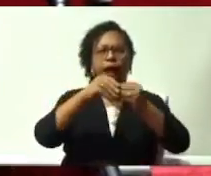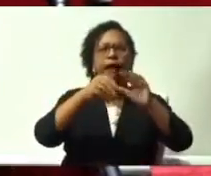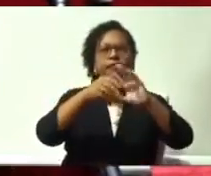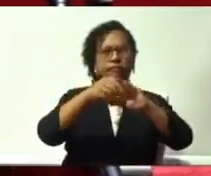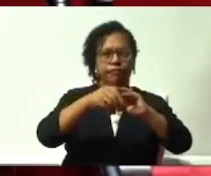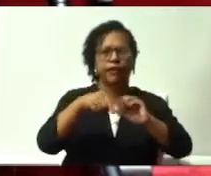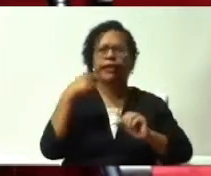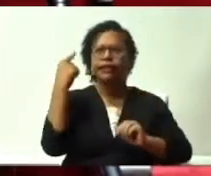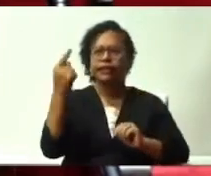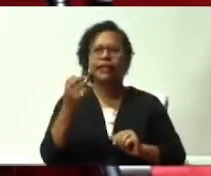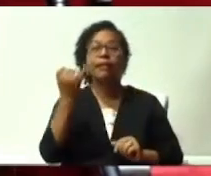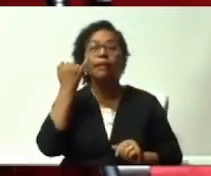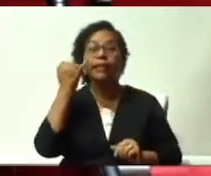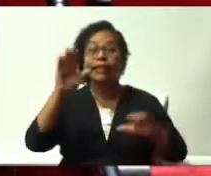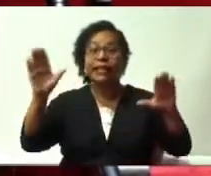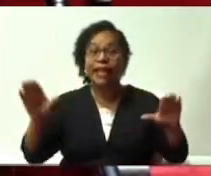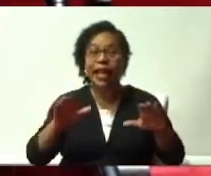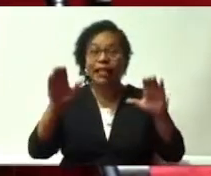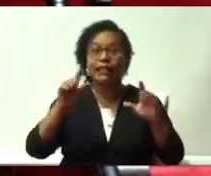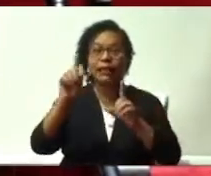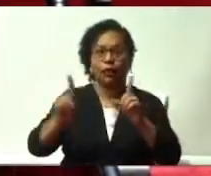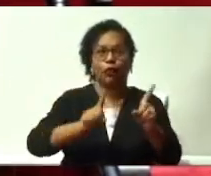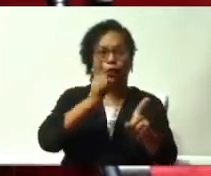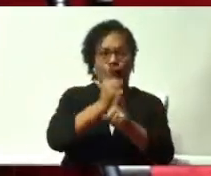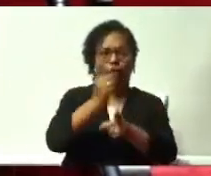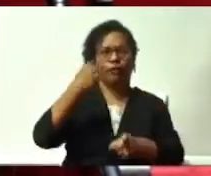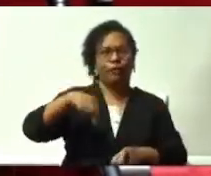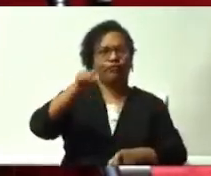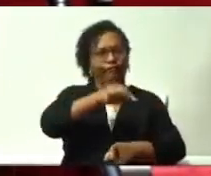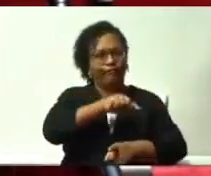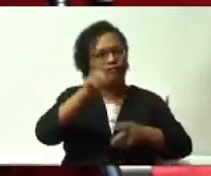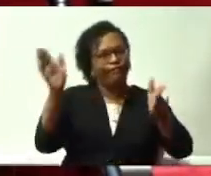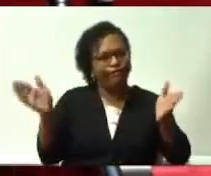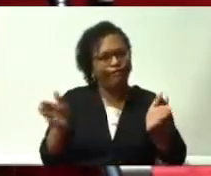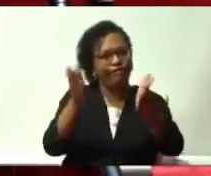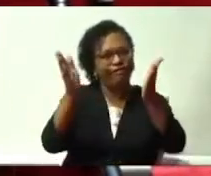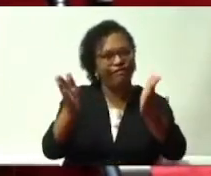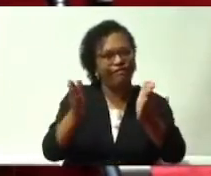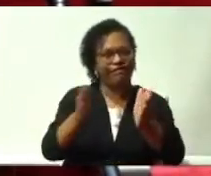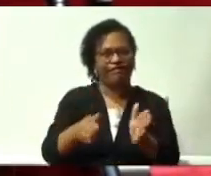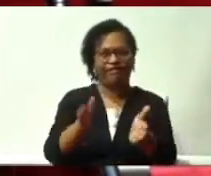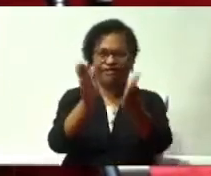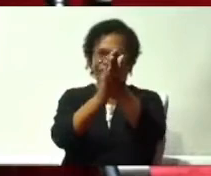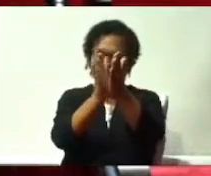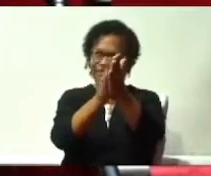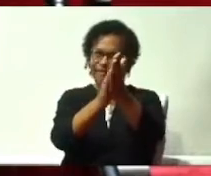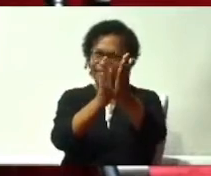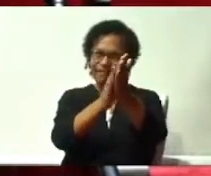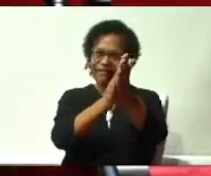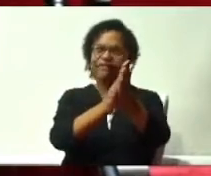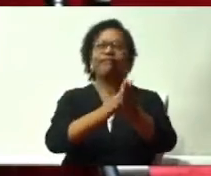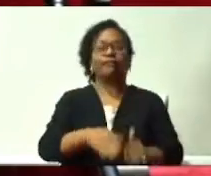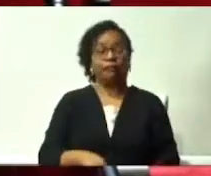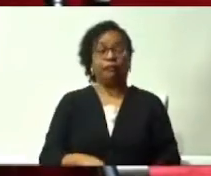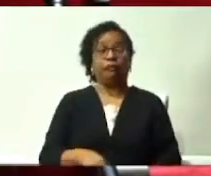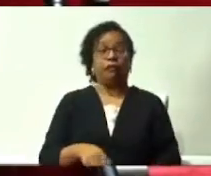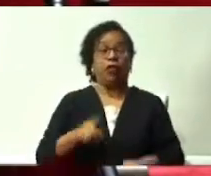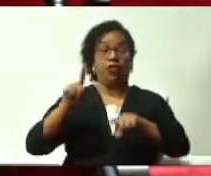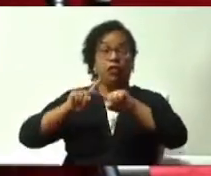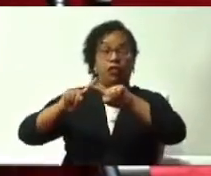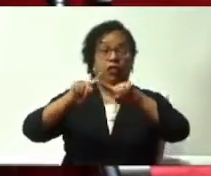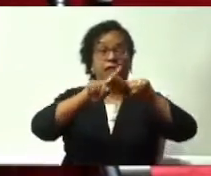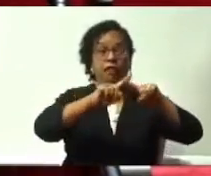semana para escoger y ratificar candidatos y además para